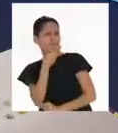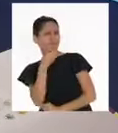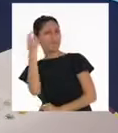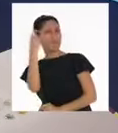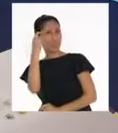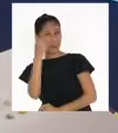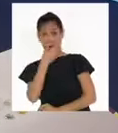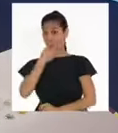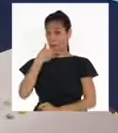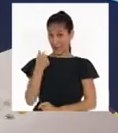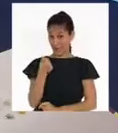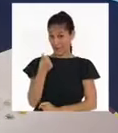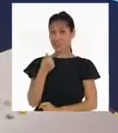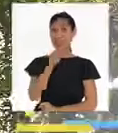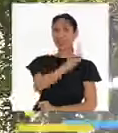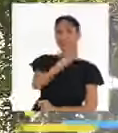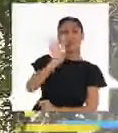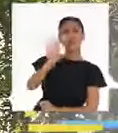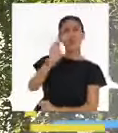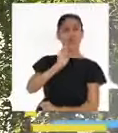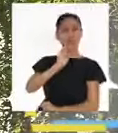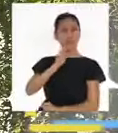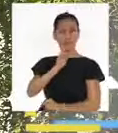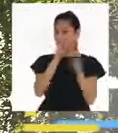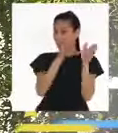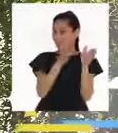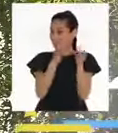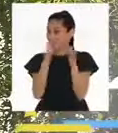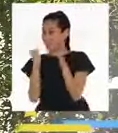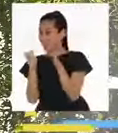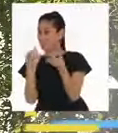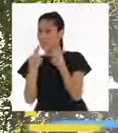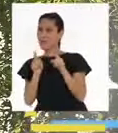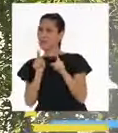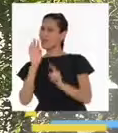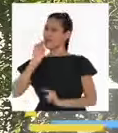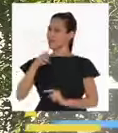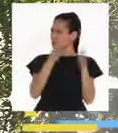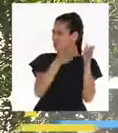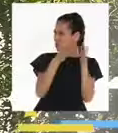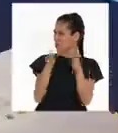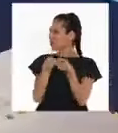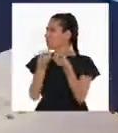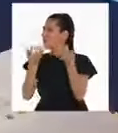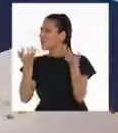organizar las respuestas. ¿Y cómo organizamos las respuestas, Teche?